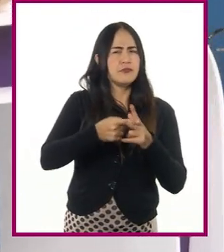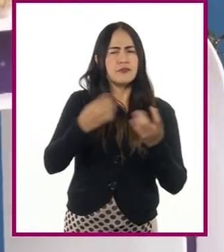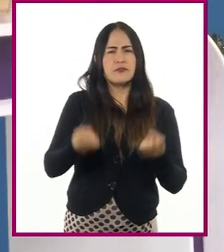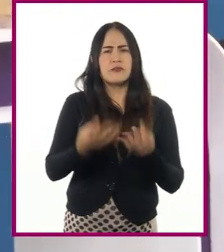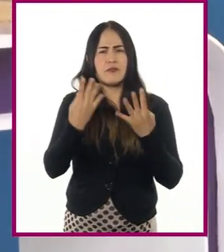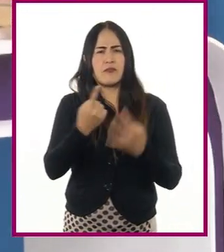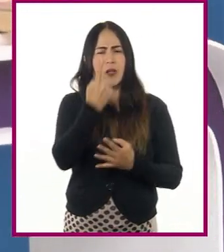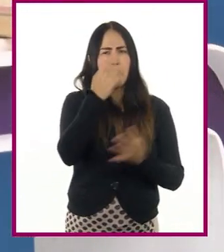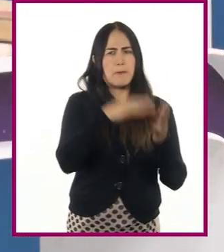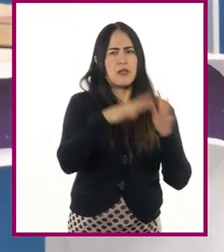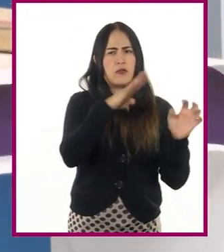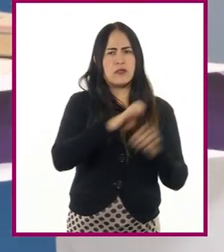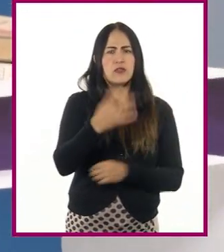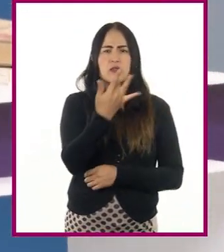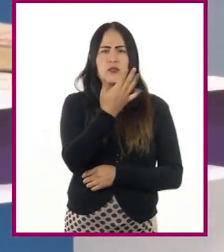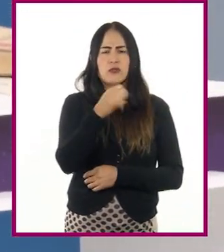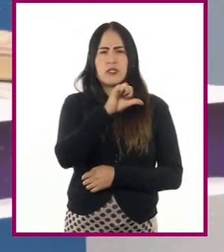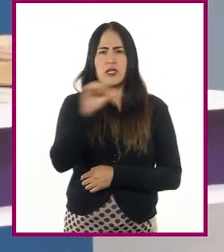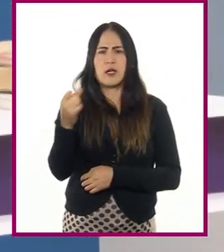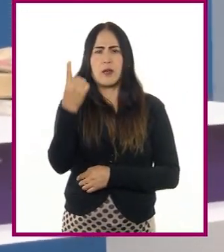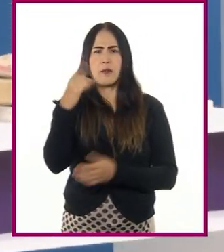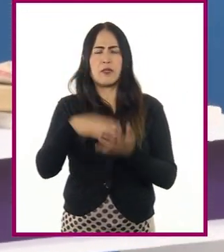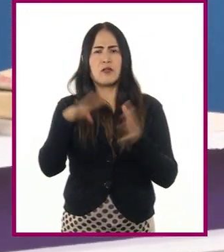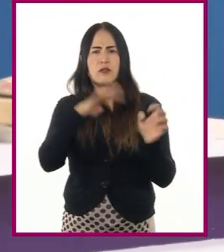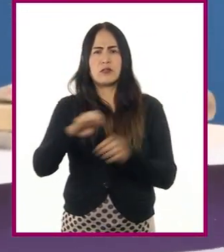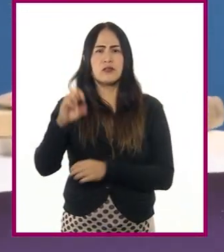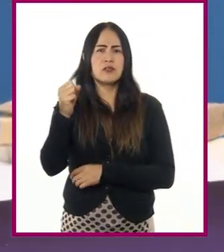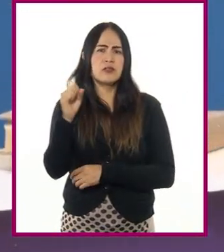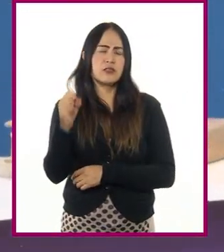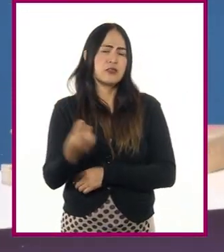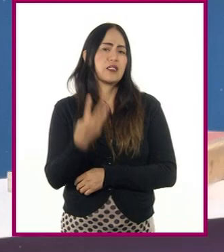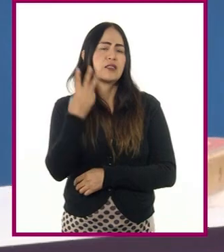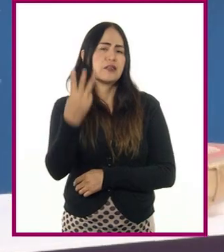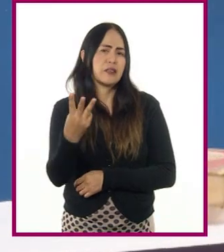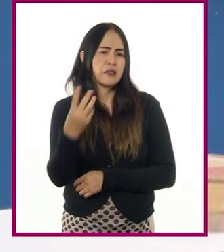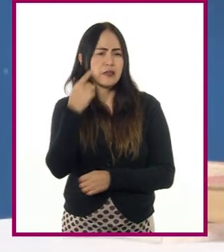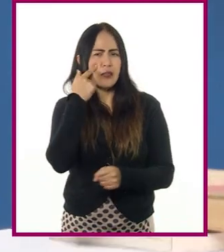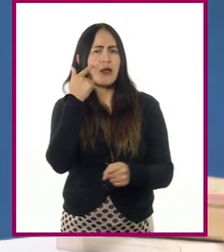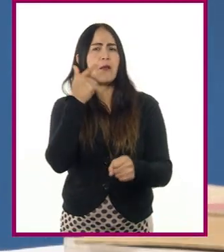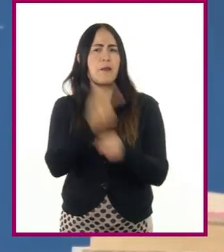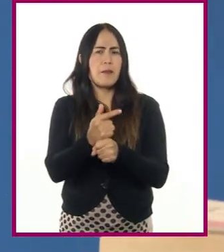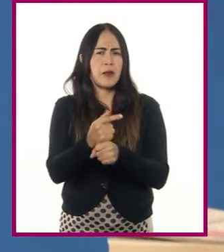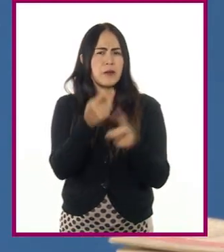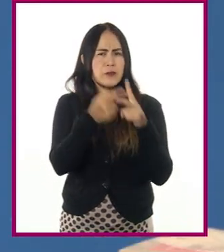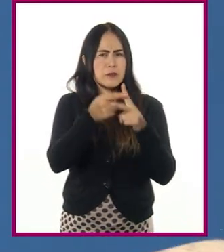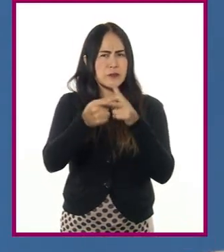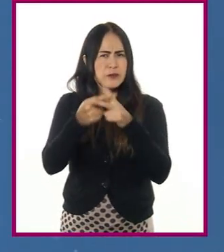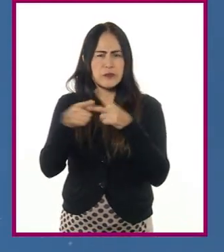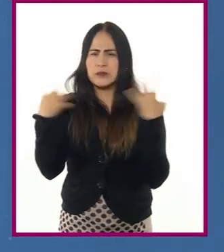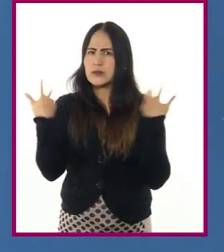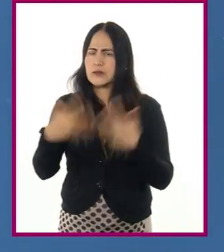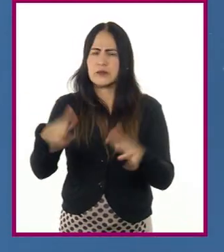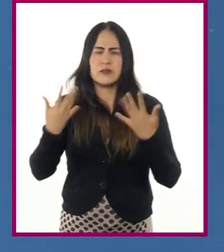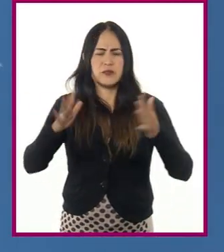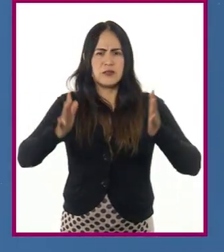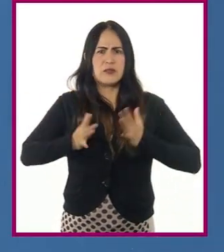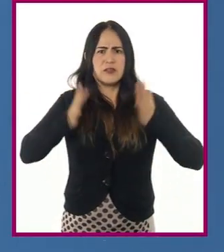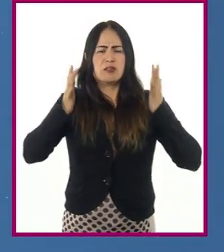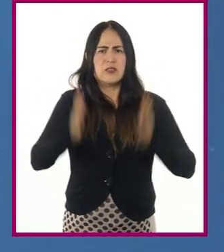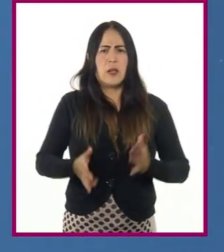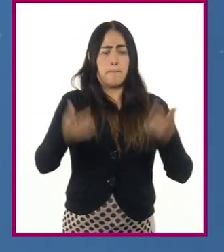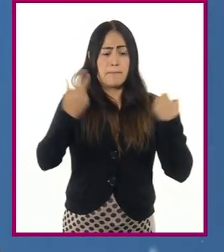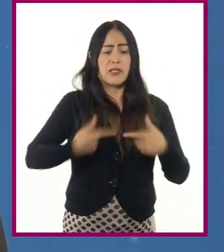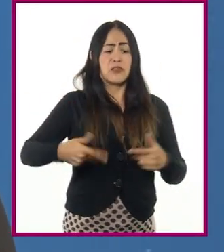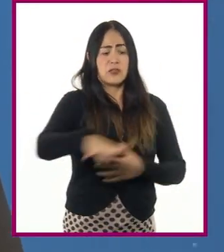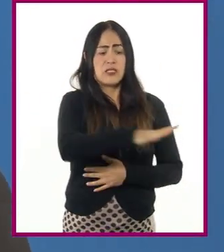entre 1950 y 1963 daba resultados alarmantes. 10% de